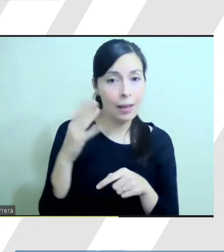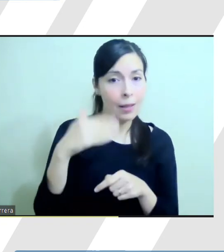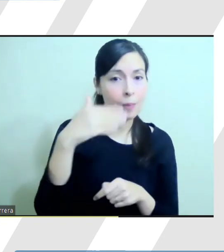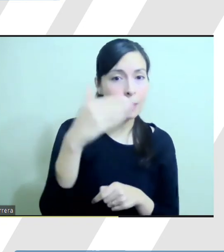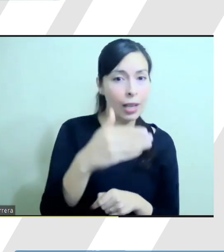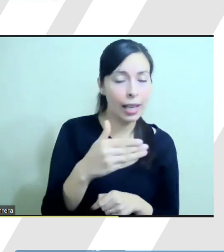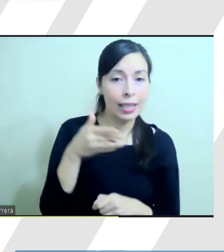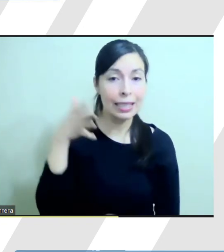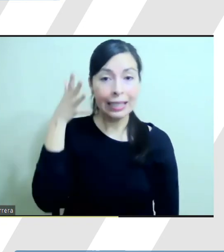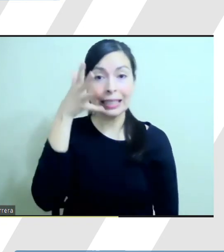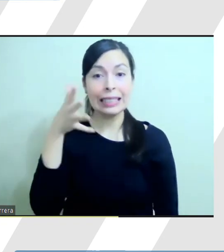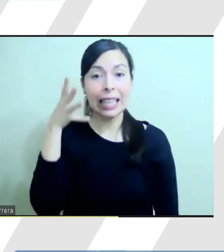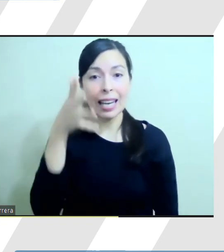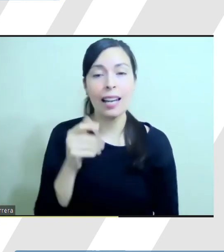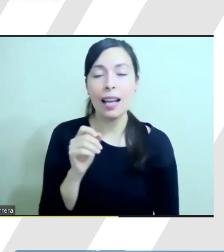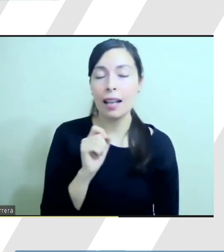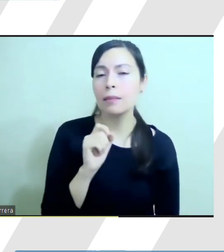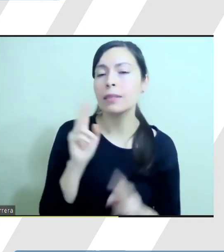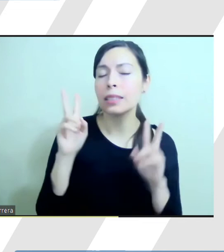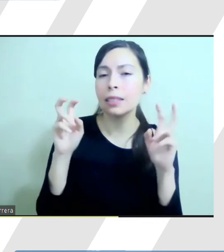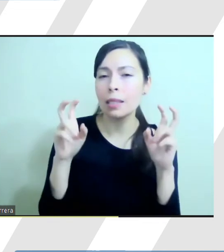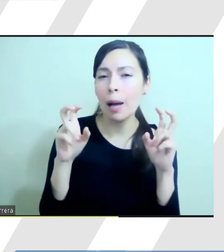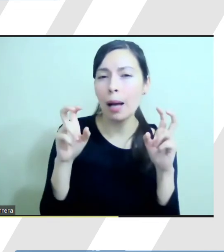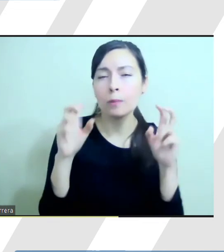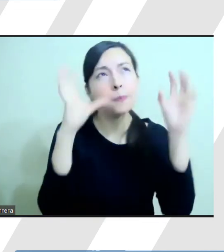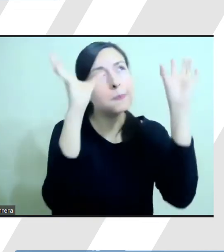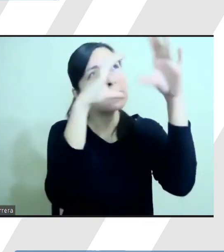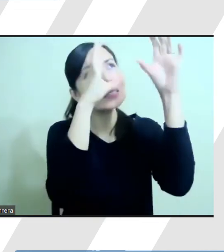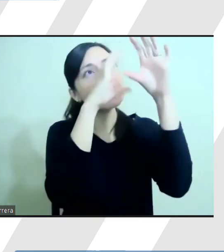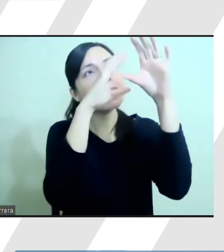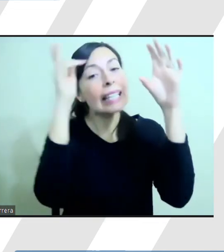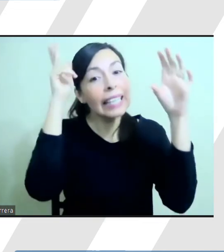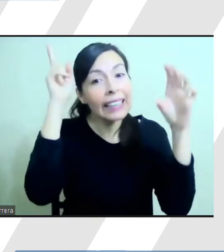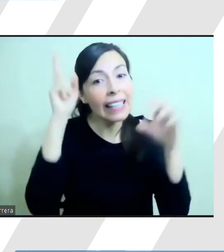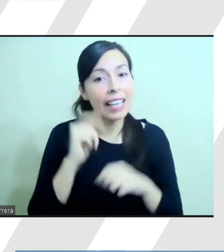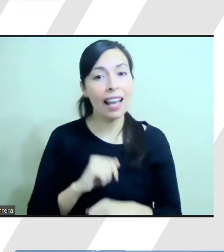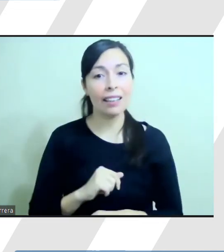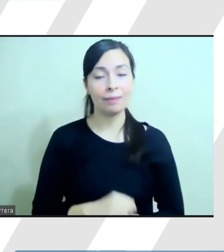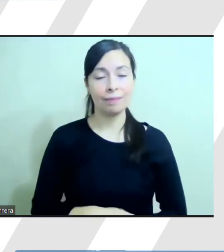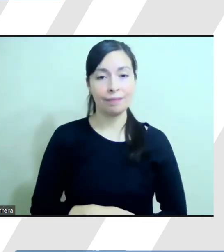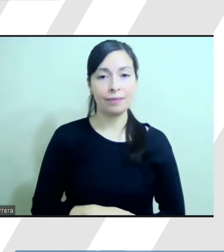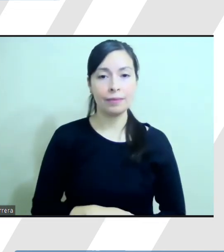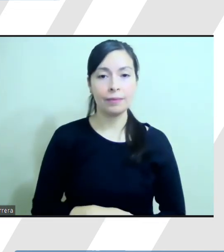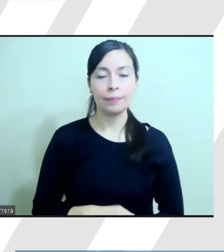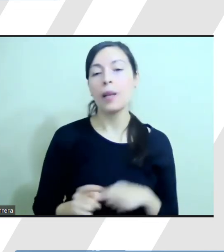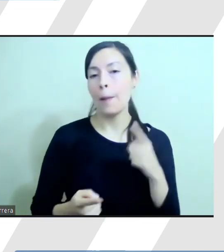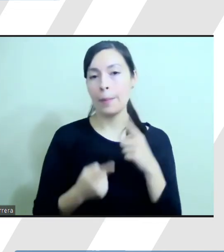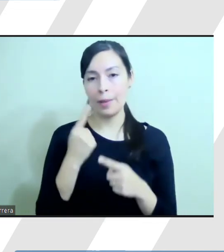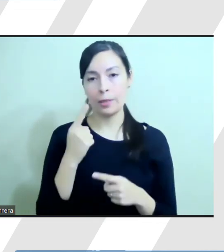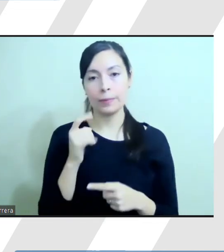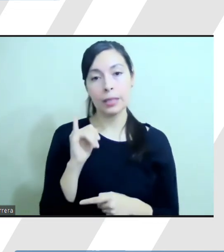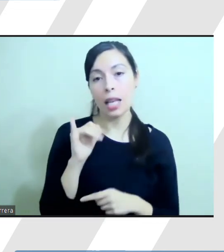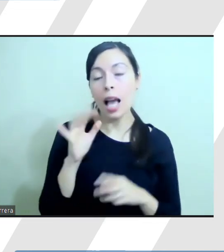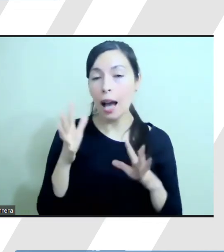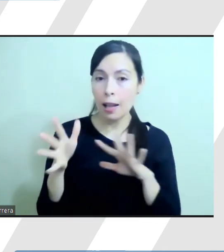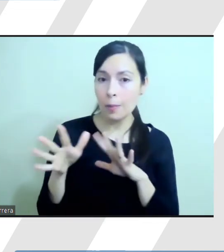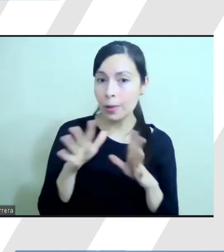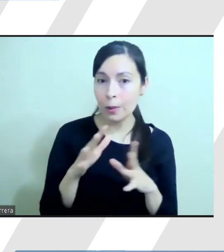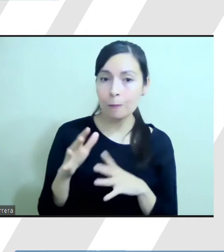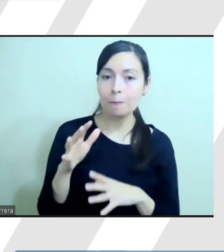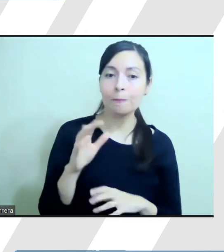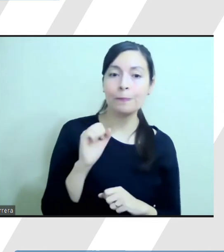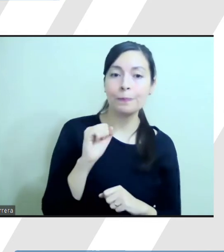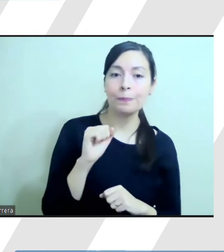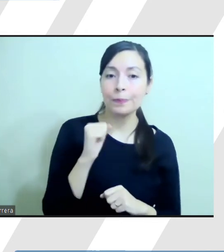indígena de la zona. Respecto a lo primero, ciertamente muy posible que hayan